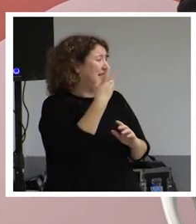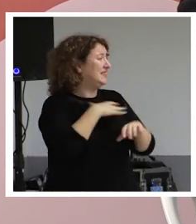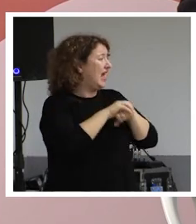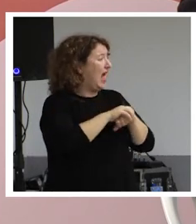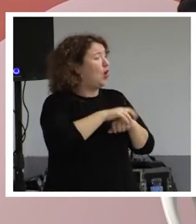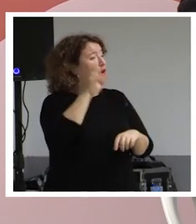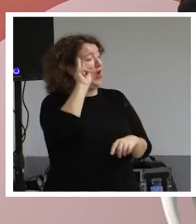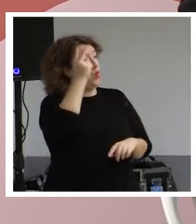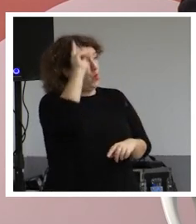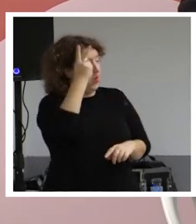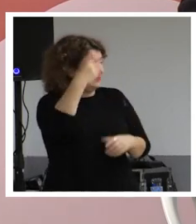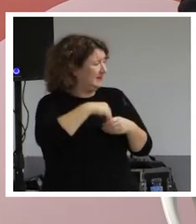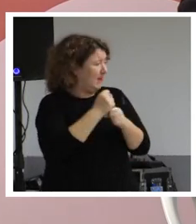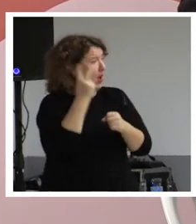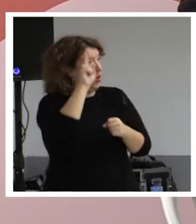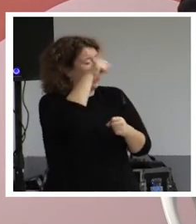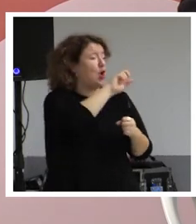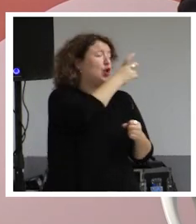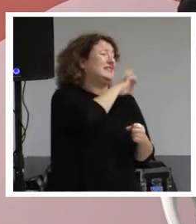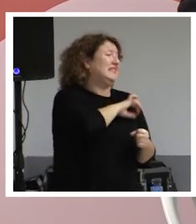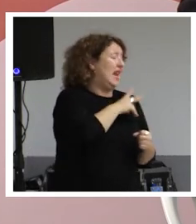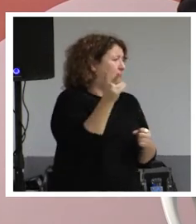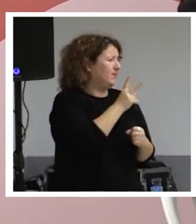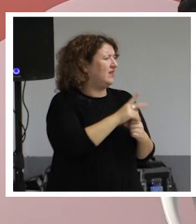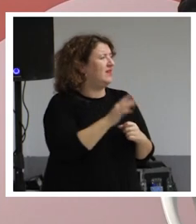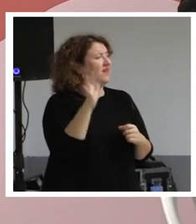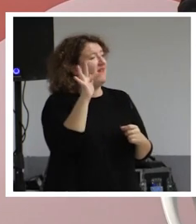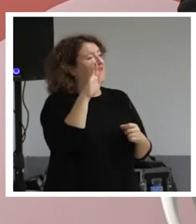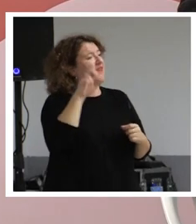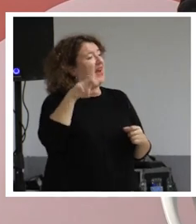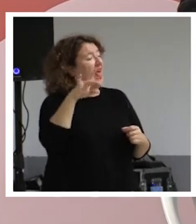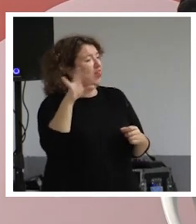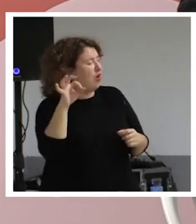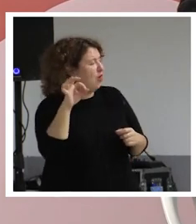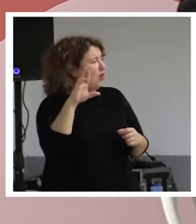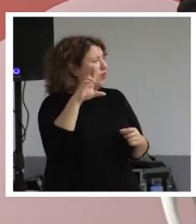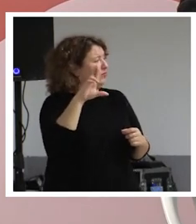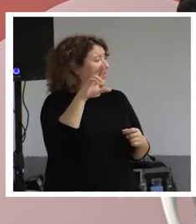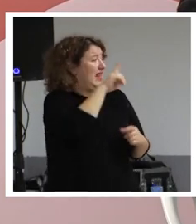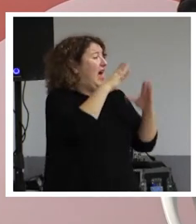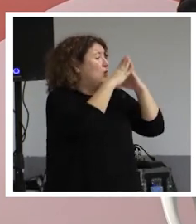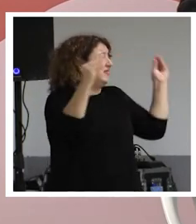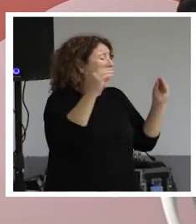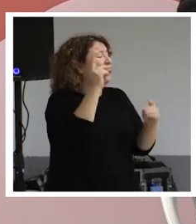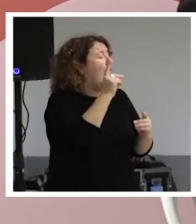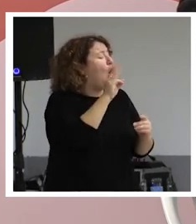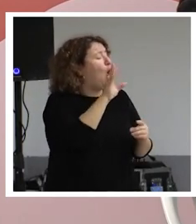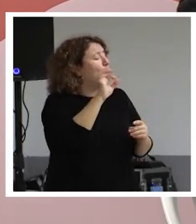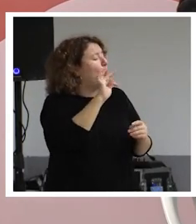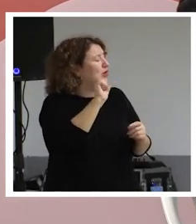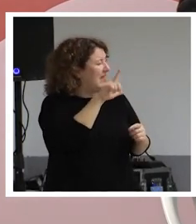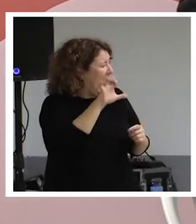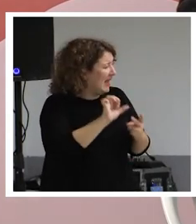eso yo creo que merece ser estudiado Y tratar de ser entendido tiene un tres colegas